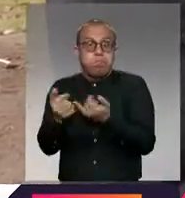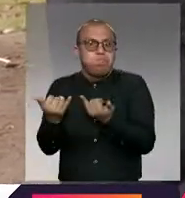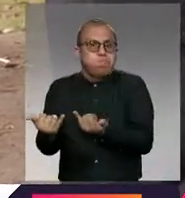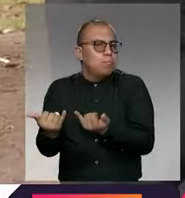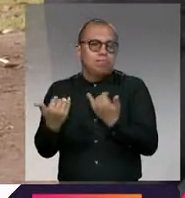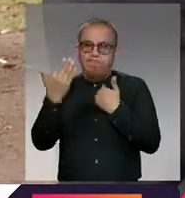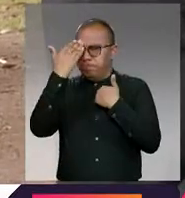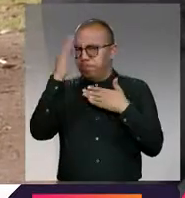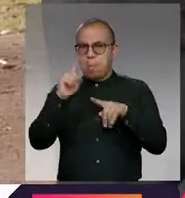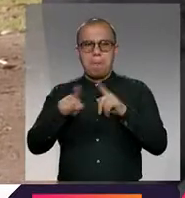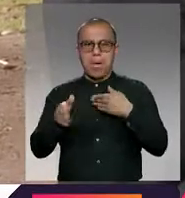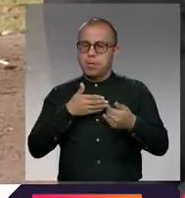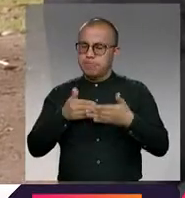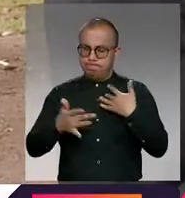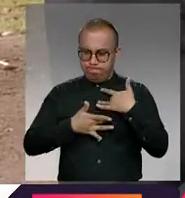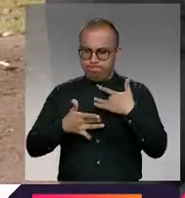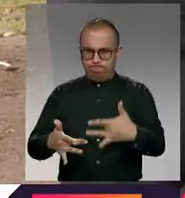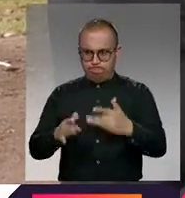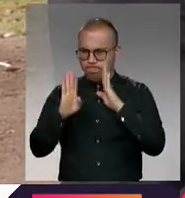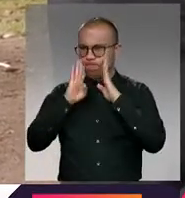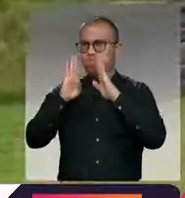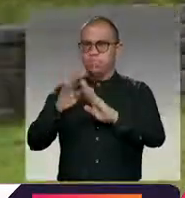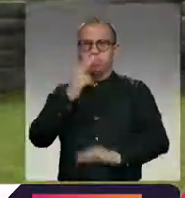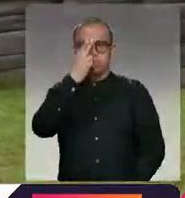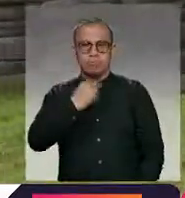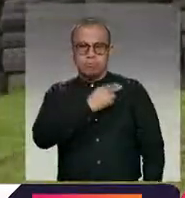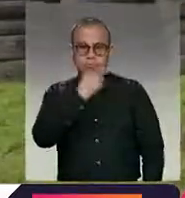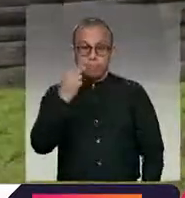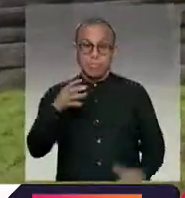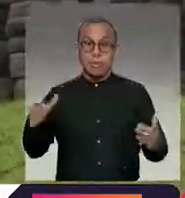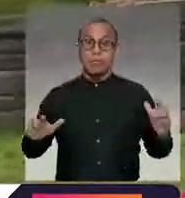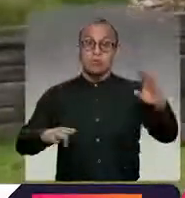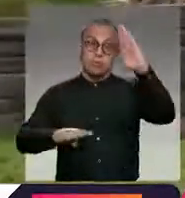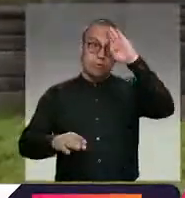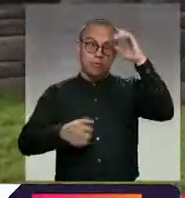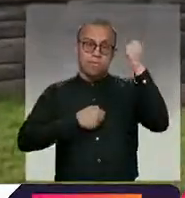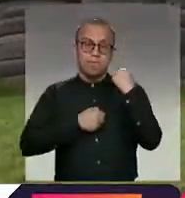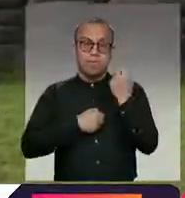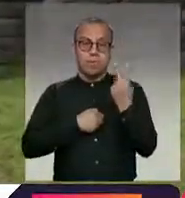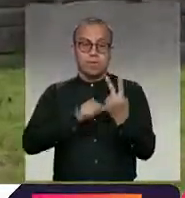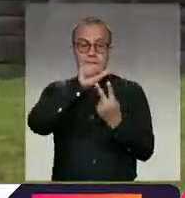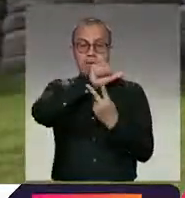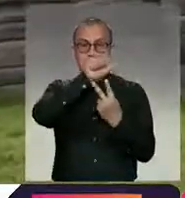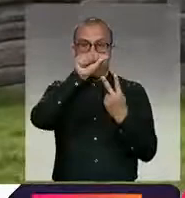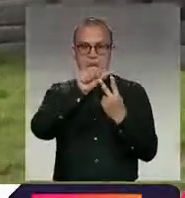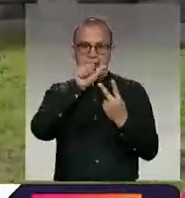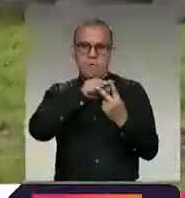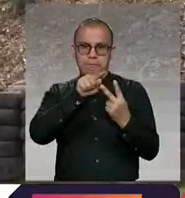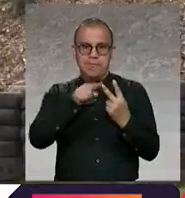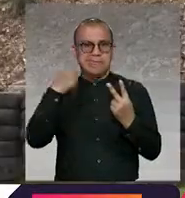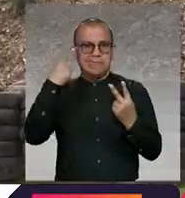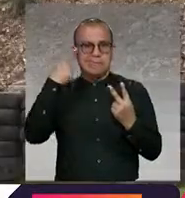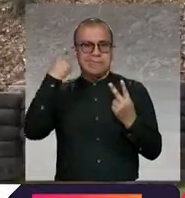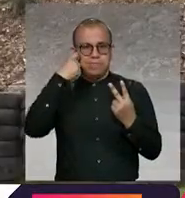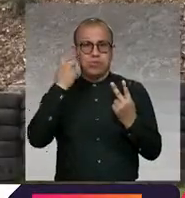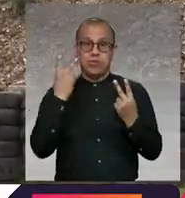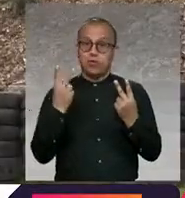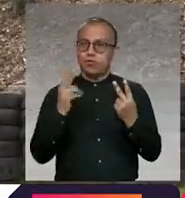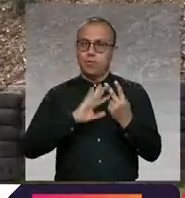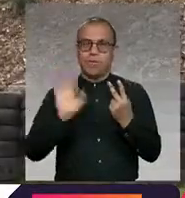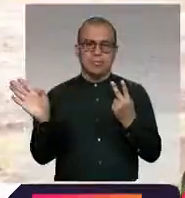lo tomamos con la mejor disposición, con la mejor compromiso. El Ejército, solo dos mujeres en Colombia enfrentan este riesgo.